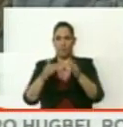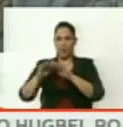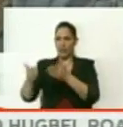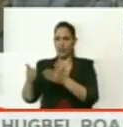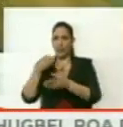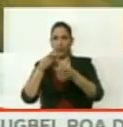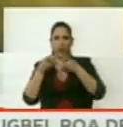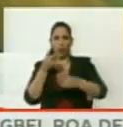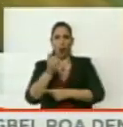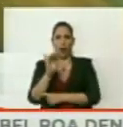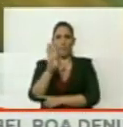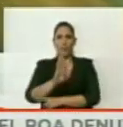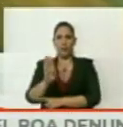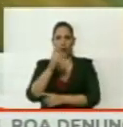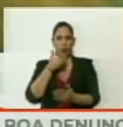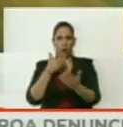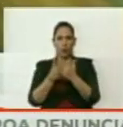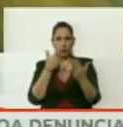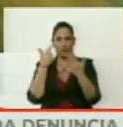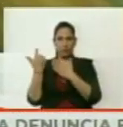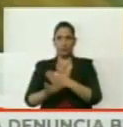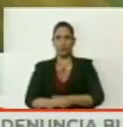instalada en Barbados. Gracias.